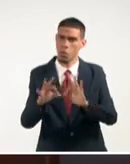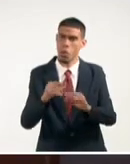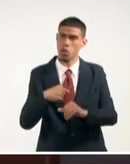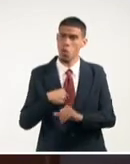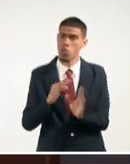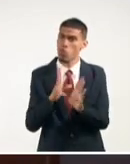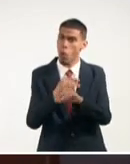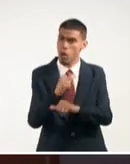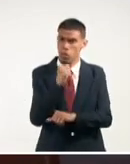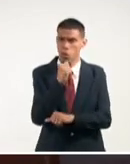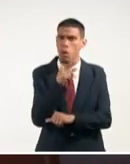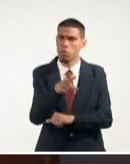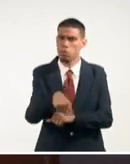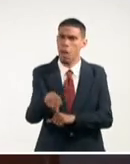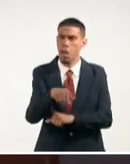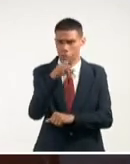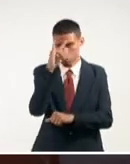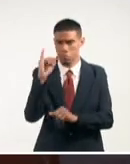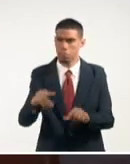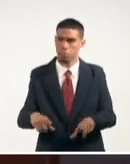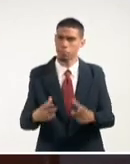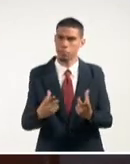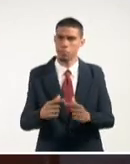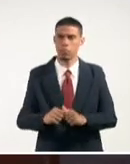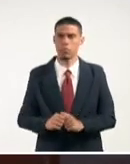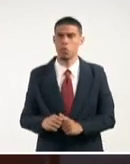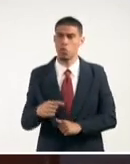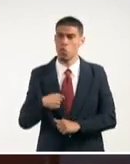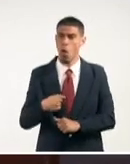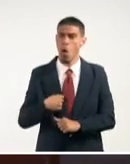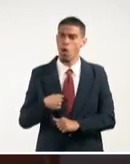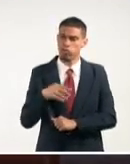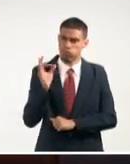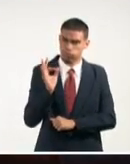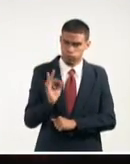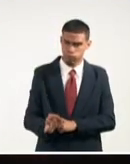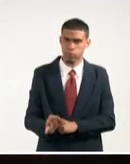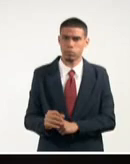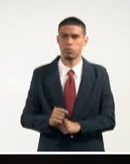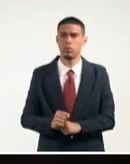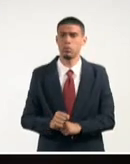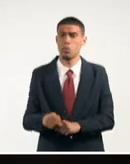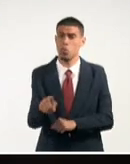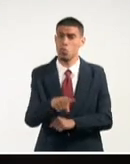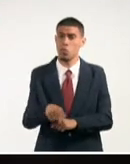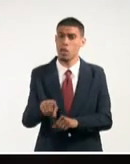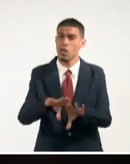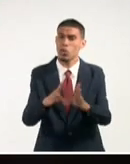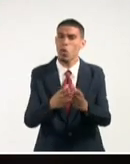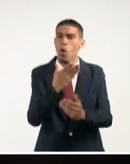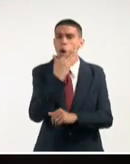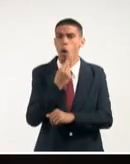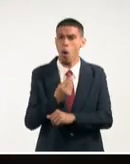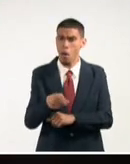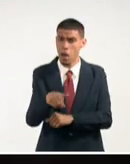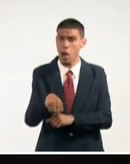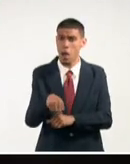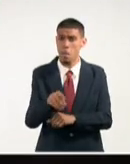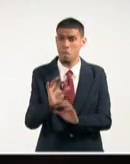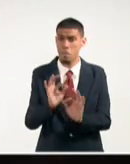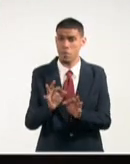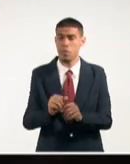que así será. Estoy convencido de que los pinos nuevos, nuestra